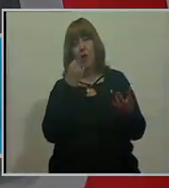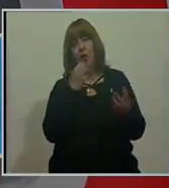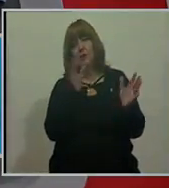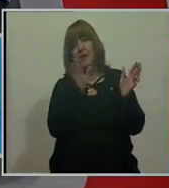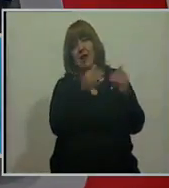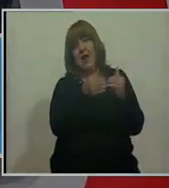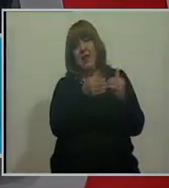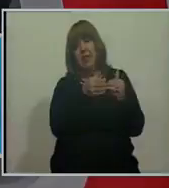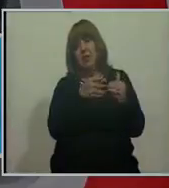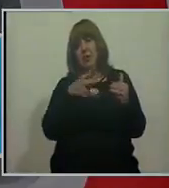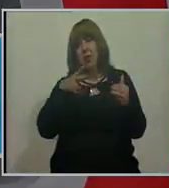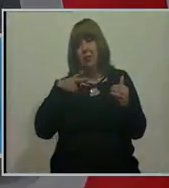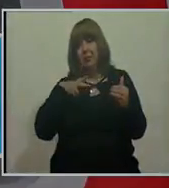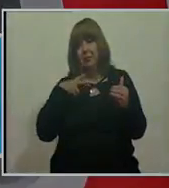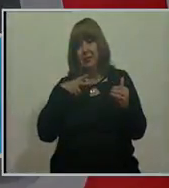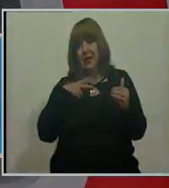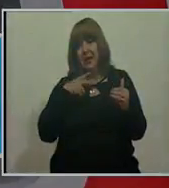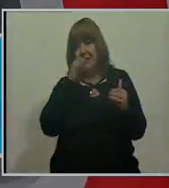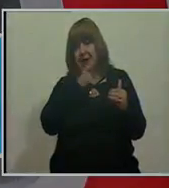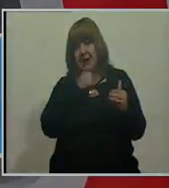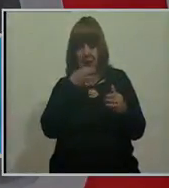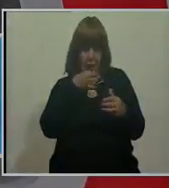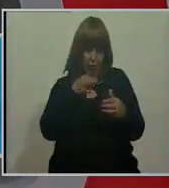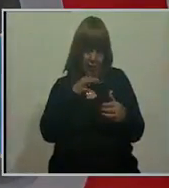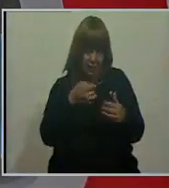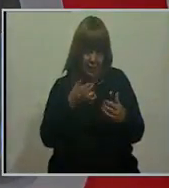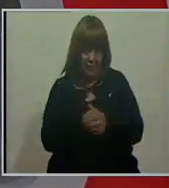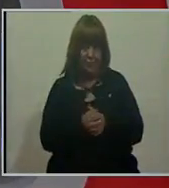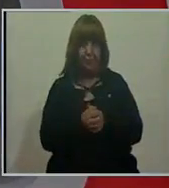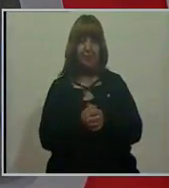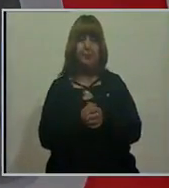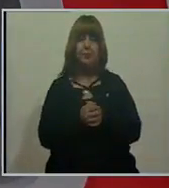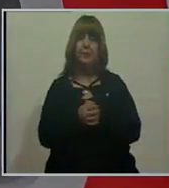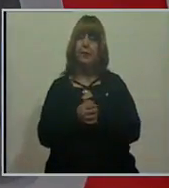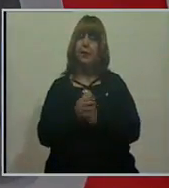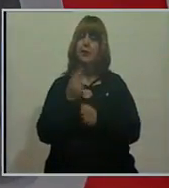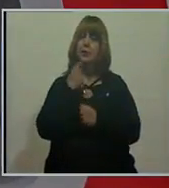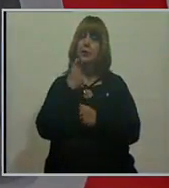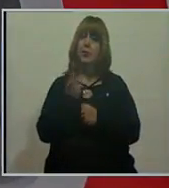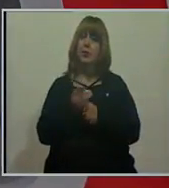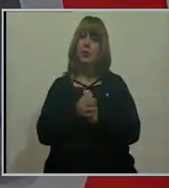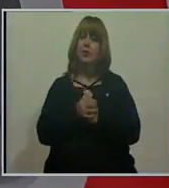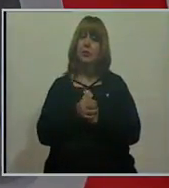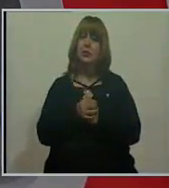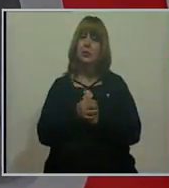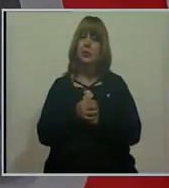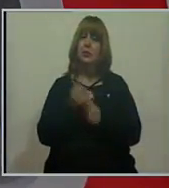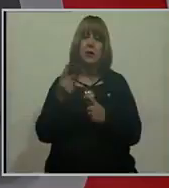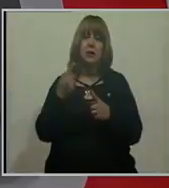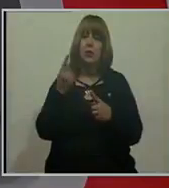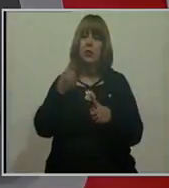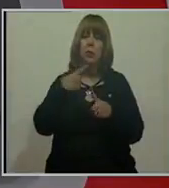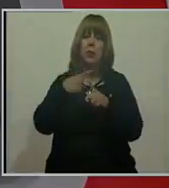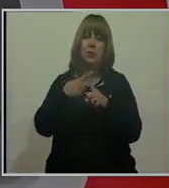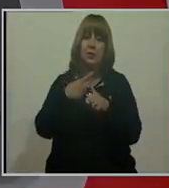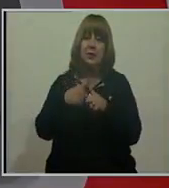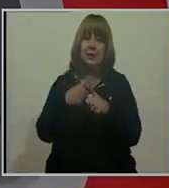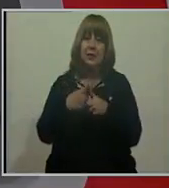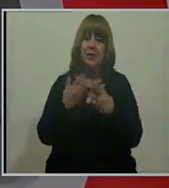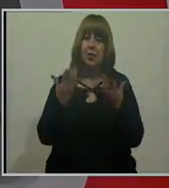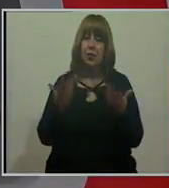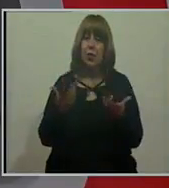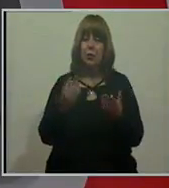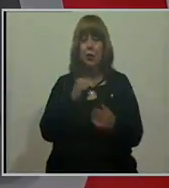clandestinidad. Bien, una consulta, Salazar. Sí. ¿No tiene una buena noticia? Sí, la próxima